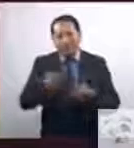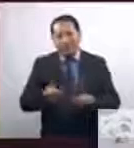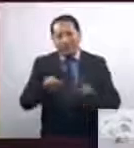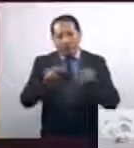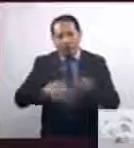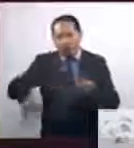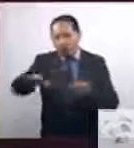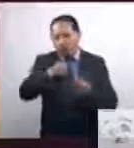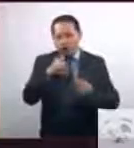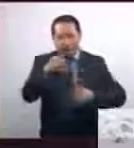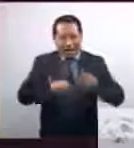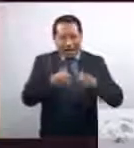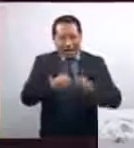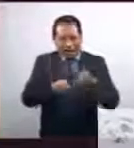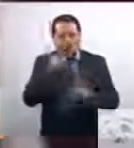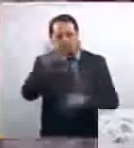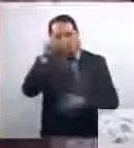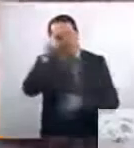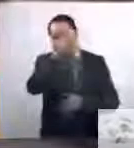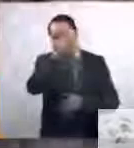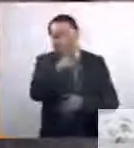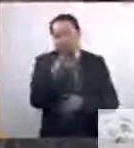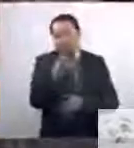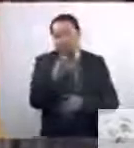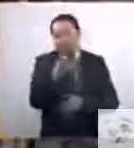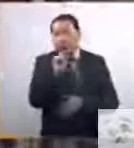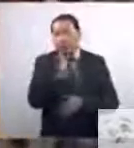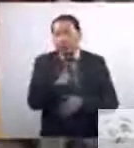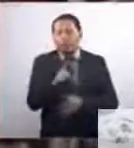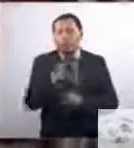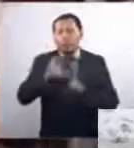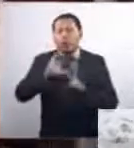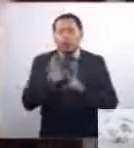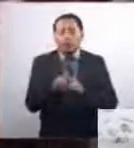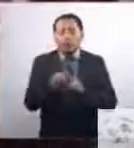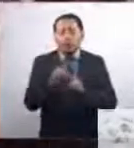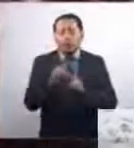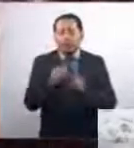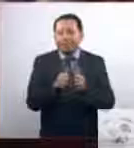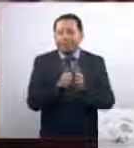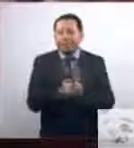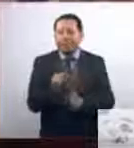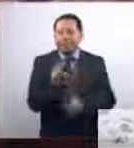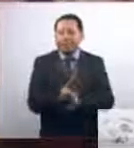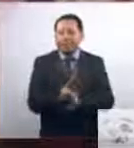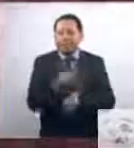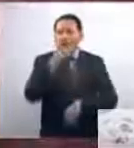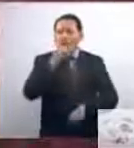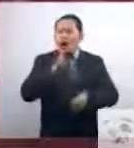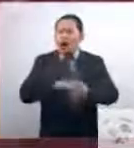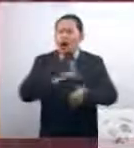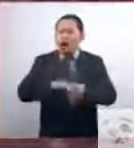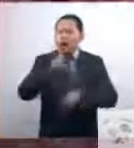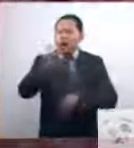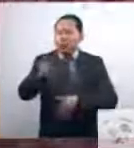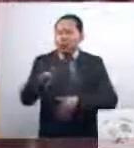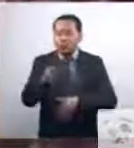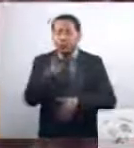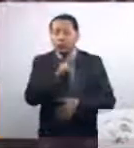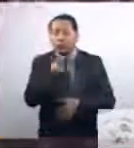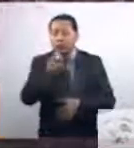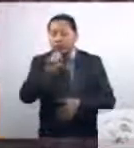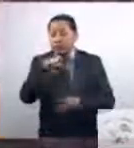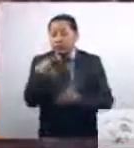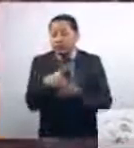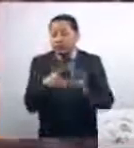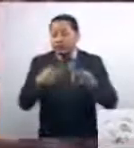fuertes desequilibrios en perjuicio del productor. Desde esta comisión permanente necesitamos alzar la voz por los más de 260